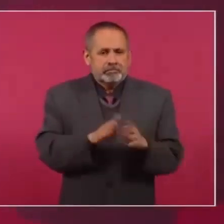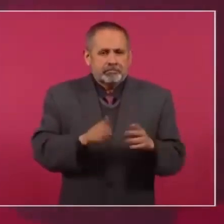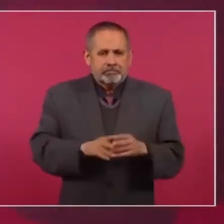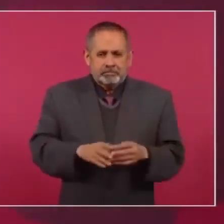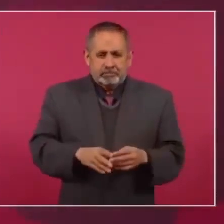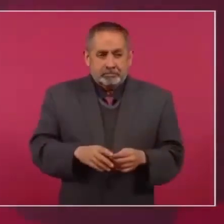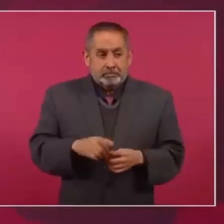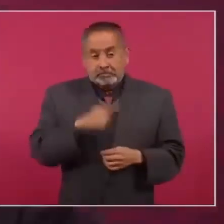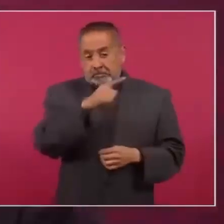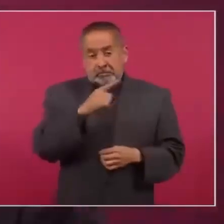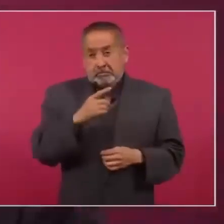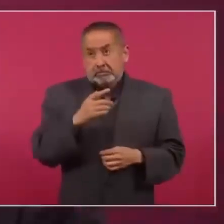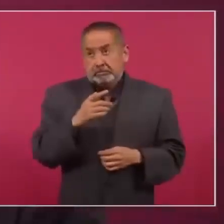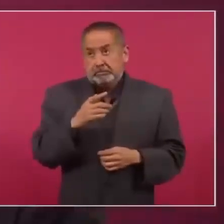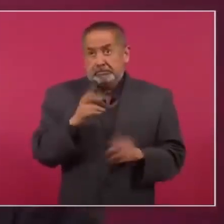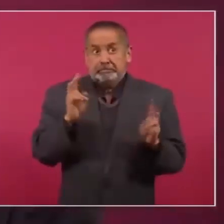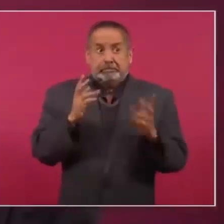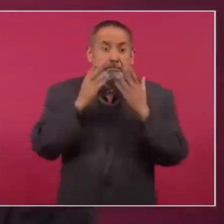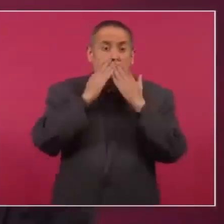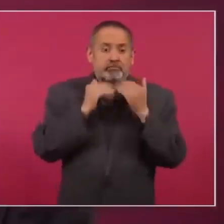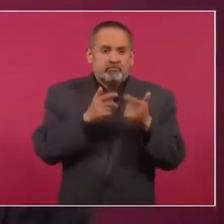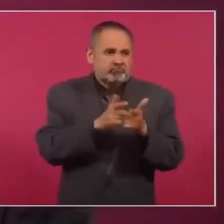No hay allá